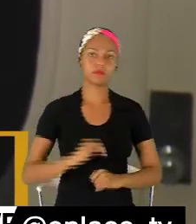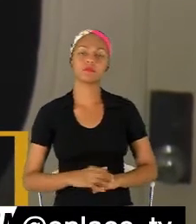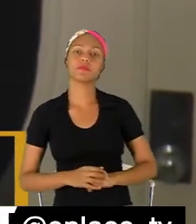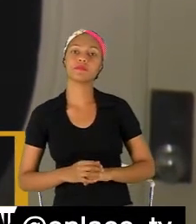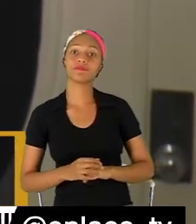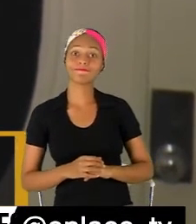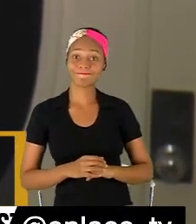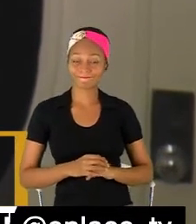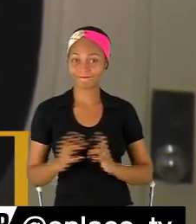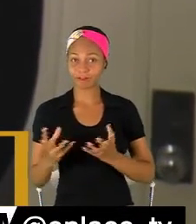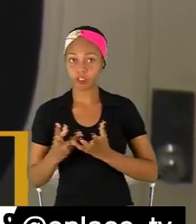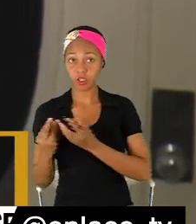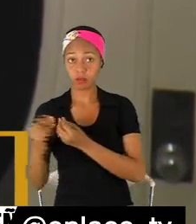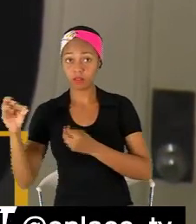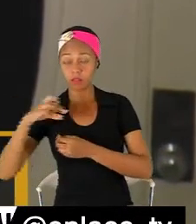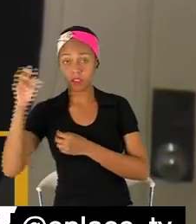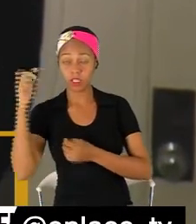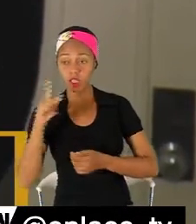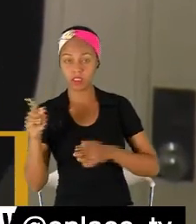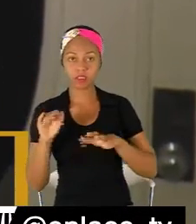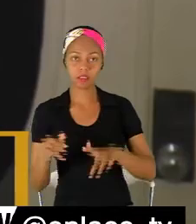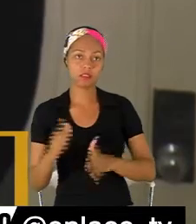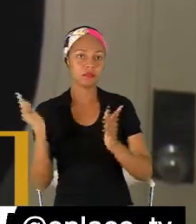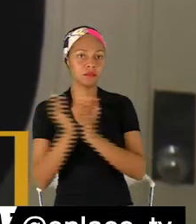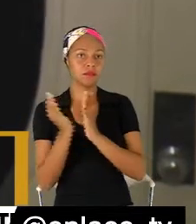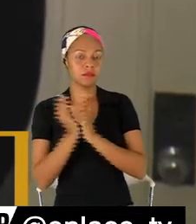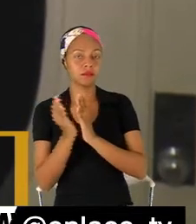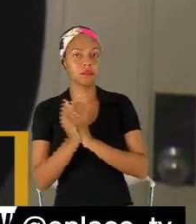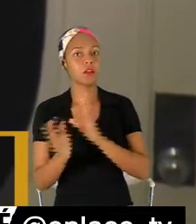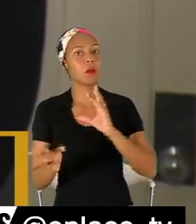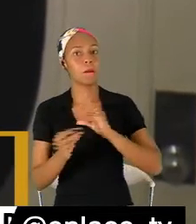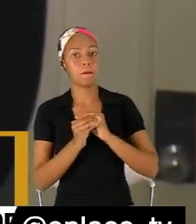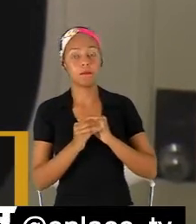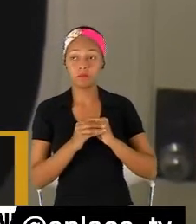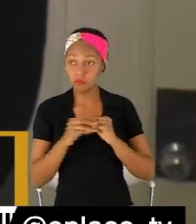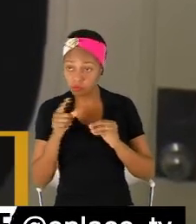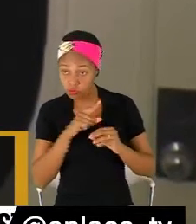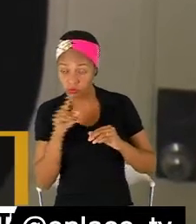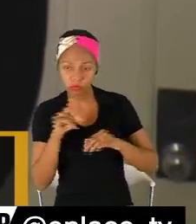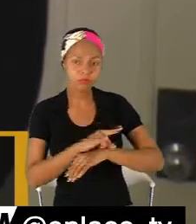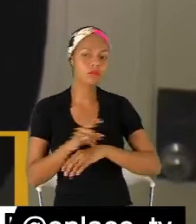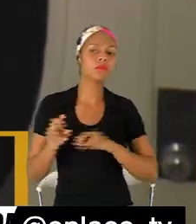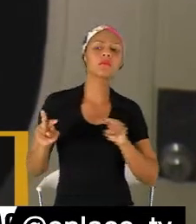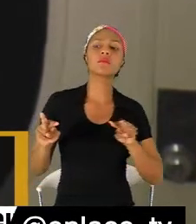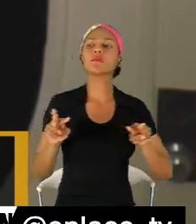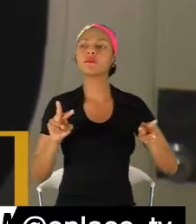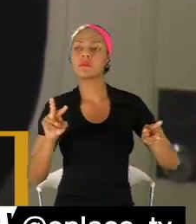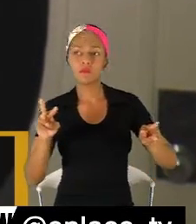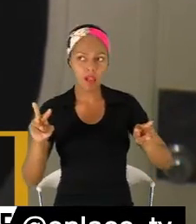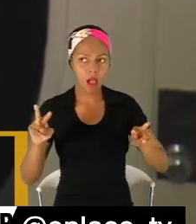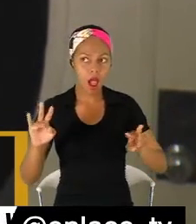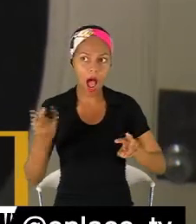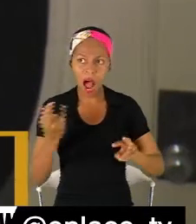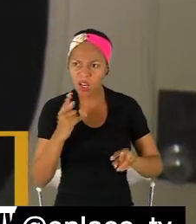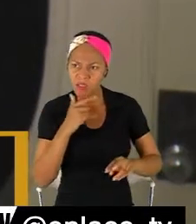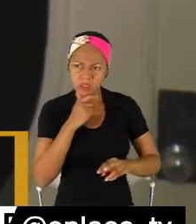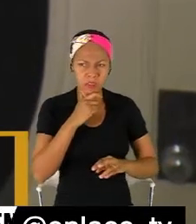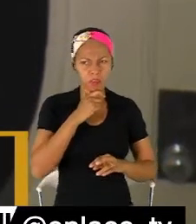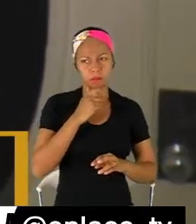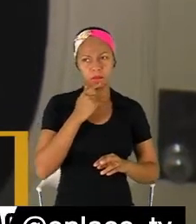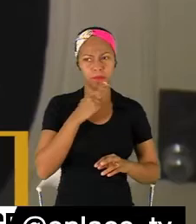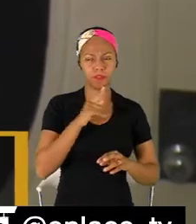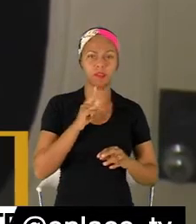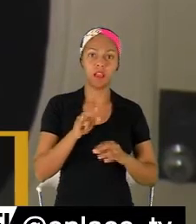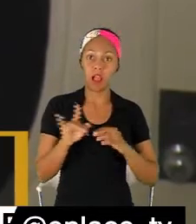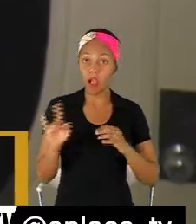profesional por parte de la Secretaría de Educación y apoyo por parte de la Interventoría. Frente a eso estamos atentos a cualquier inquietud que nos